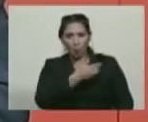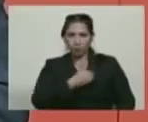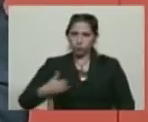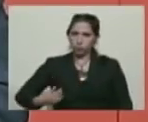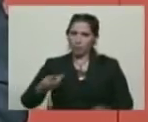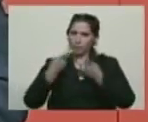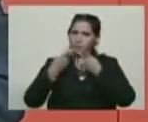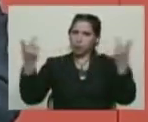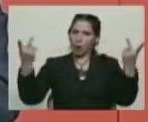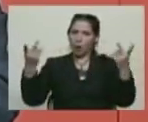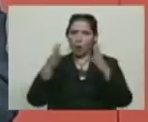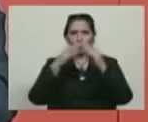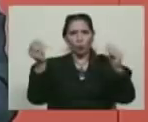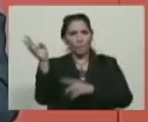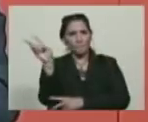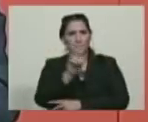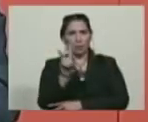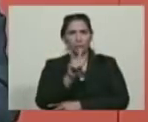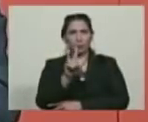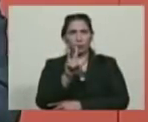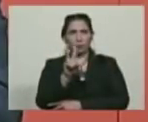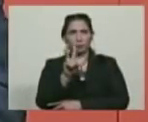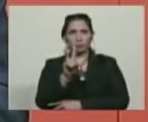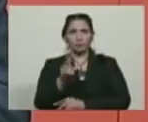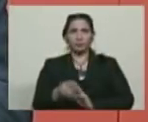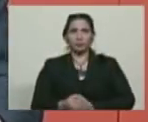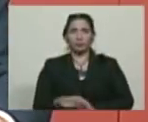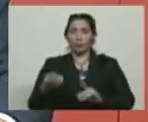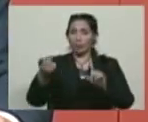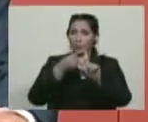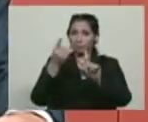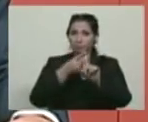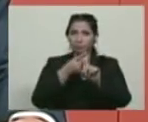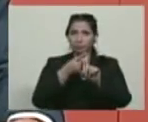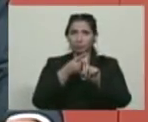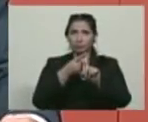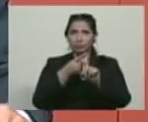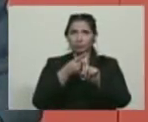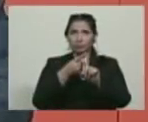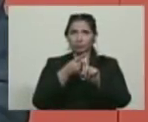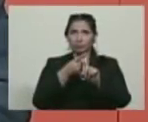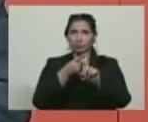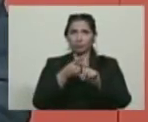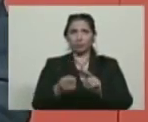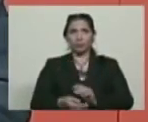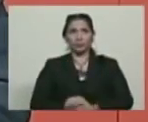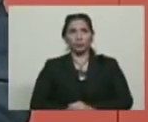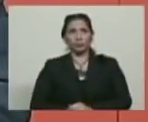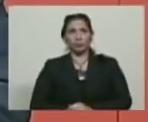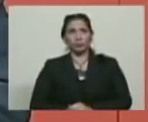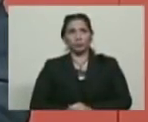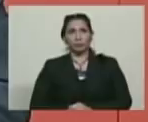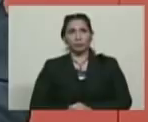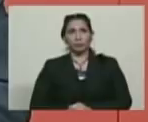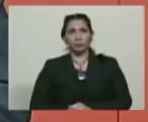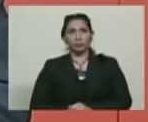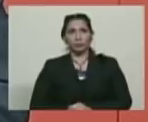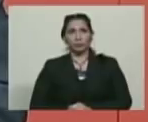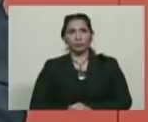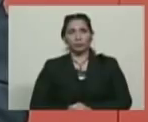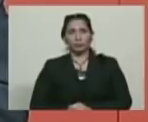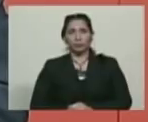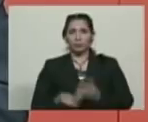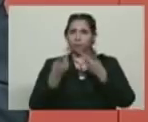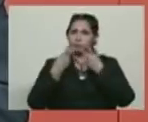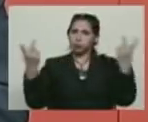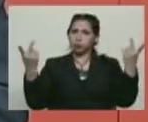a toda venezuela lo siguiente en primer lugar queremos comunicarle a todo